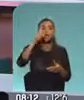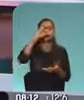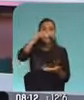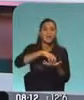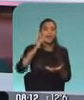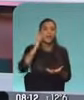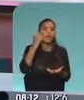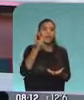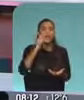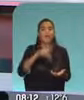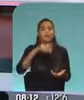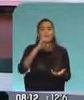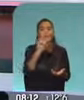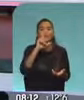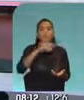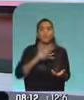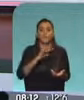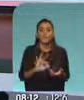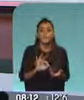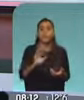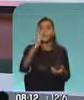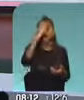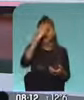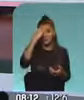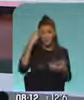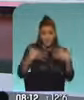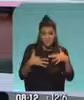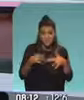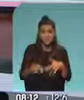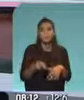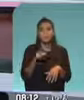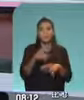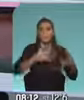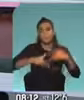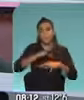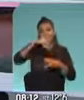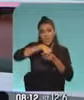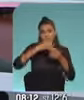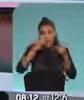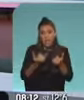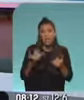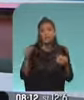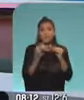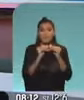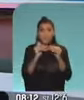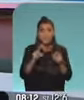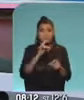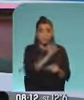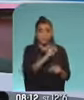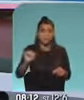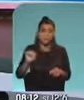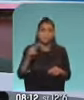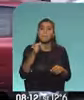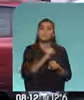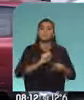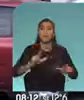Los trabajadores de la salud siguen estando en la primera línea de contagios que ya tiene circulación comunitaria. Sus compañeros denunciaron